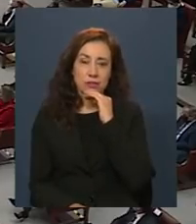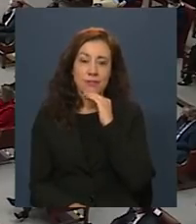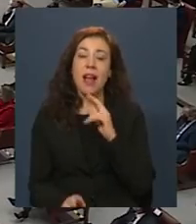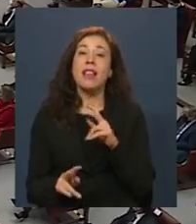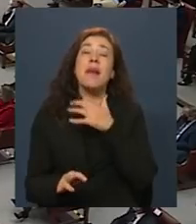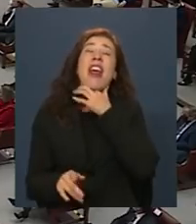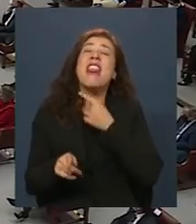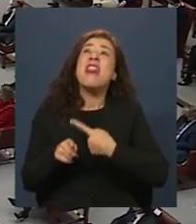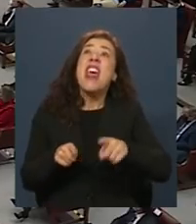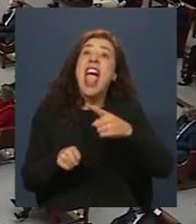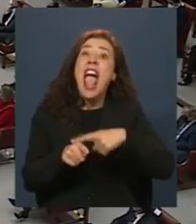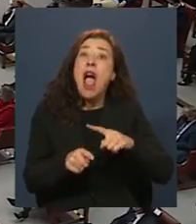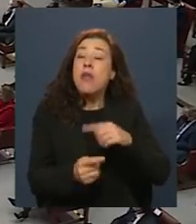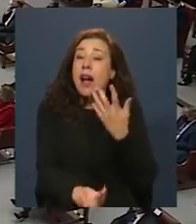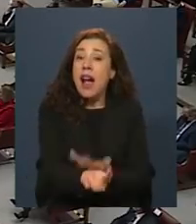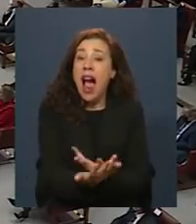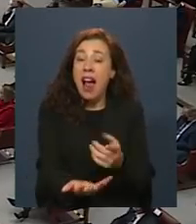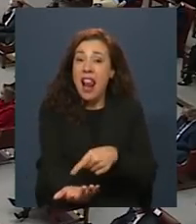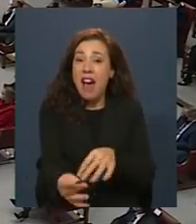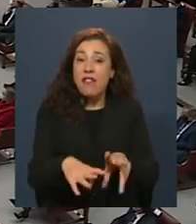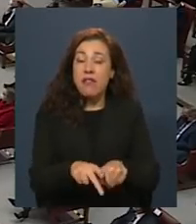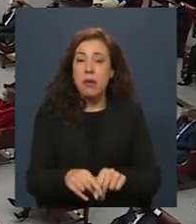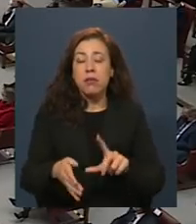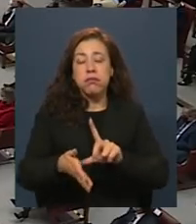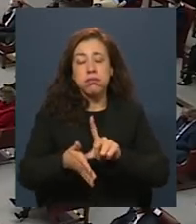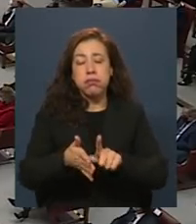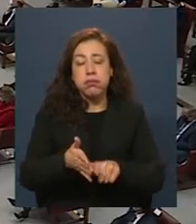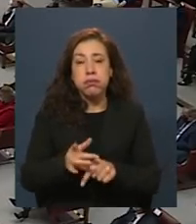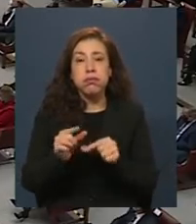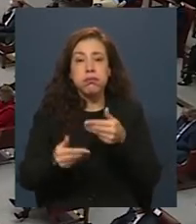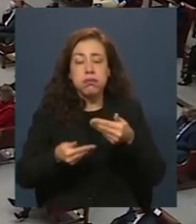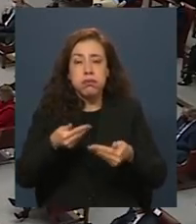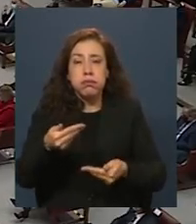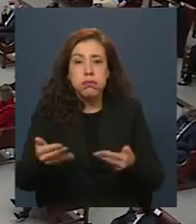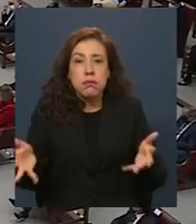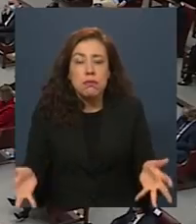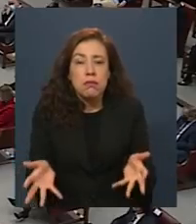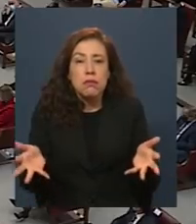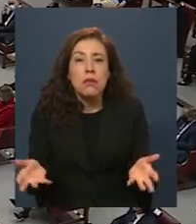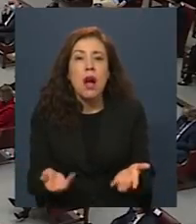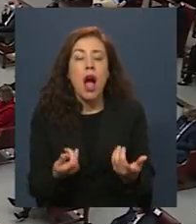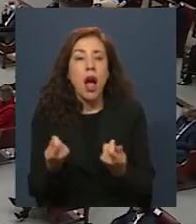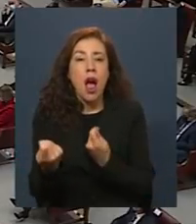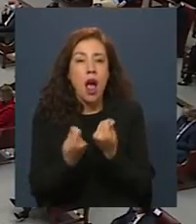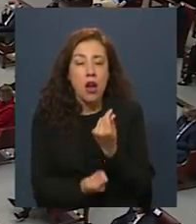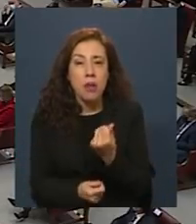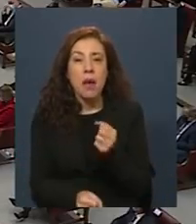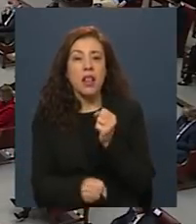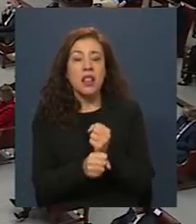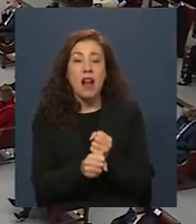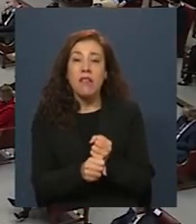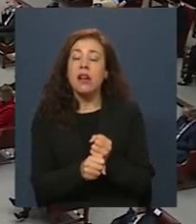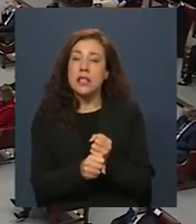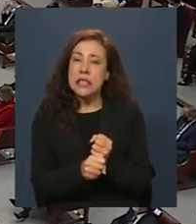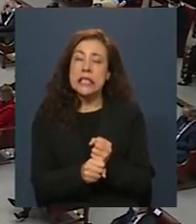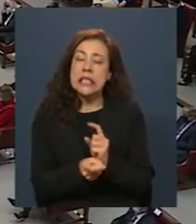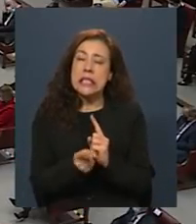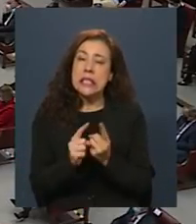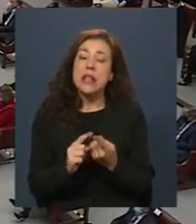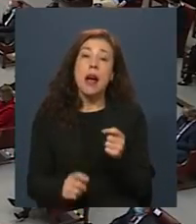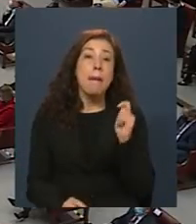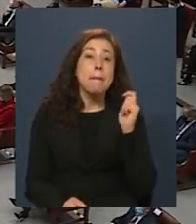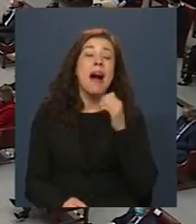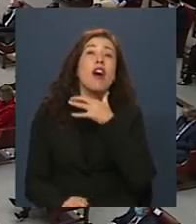deudas acumuladas por la familia, la lenta recuperación de la actividad económica, del empleo, hacen del pago